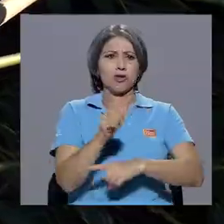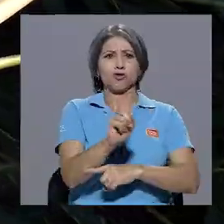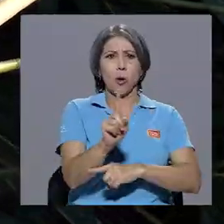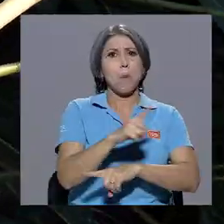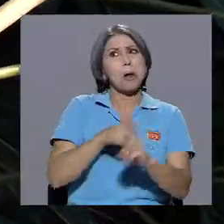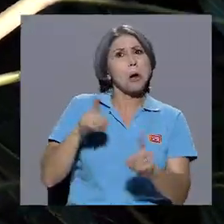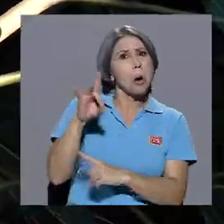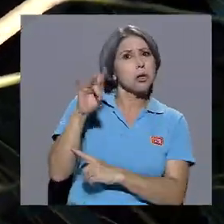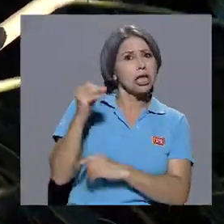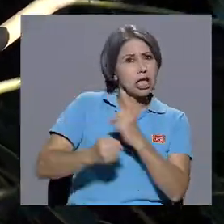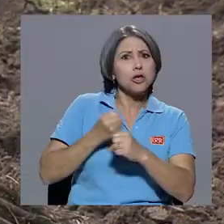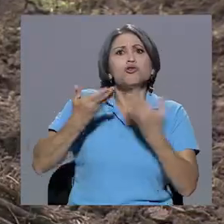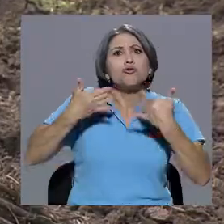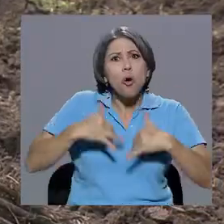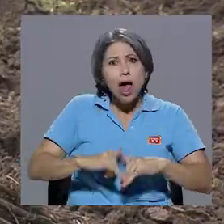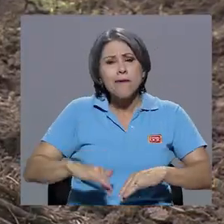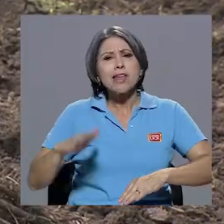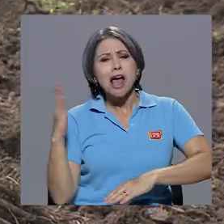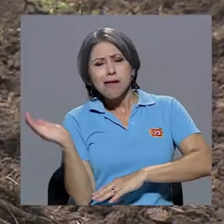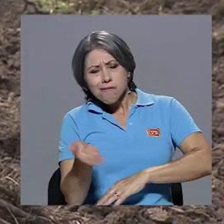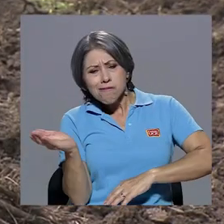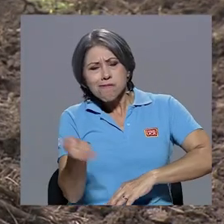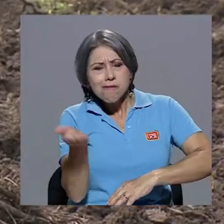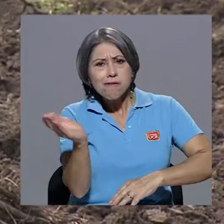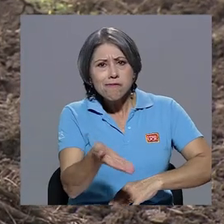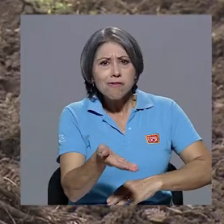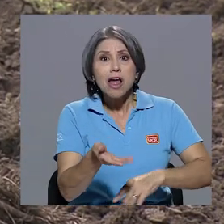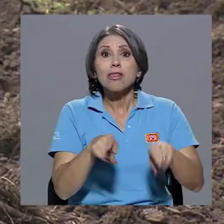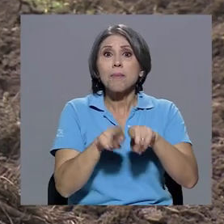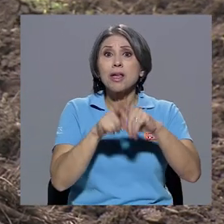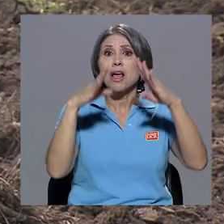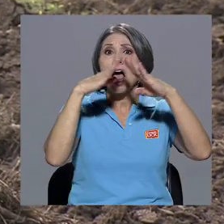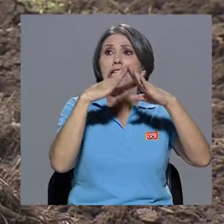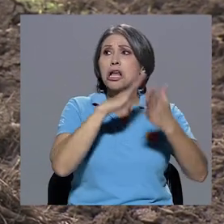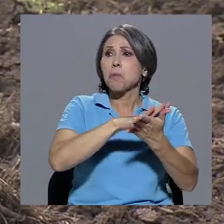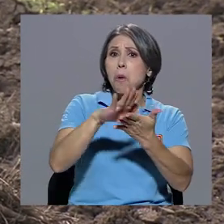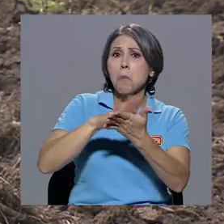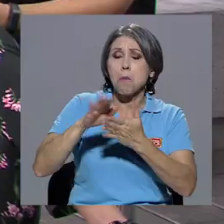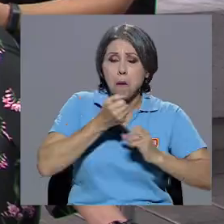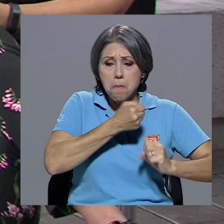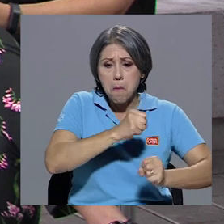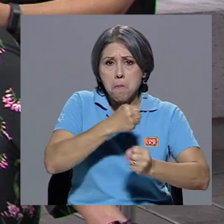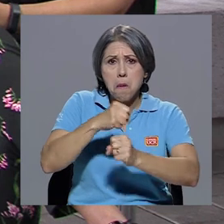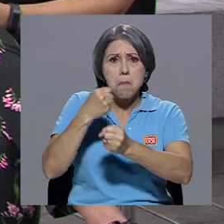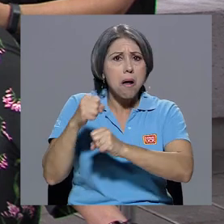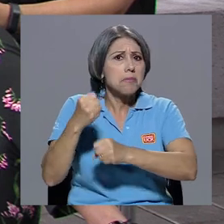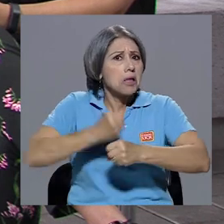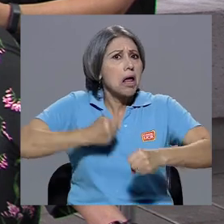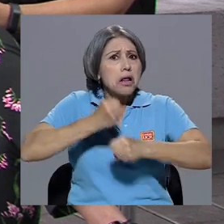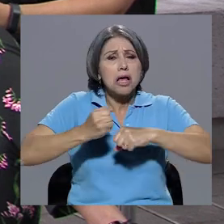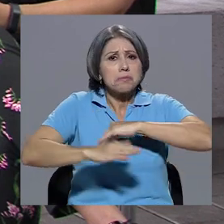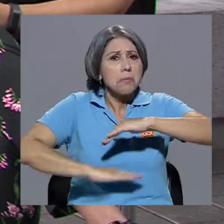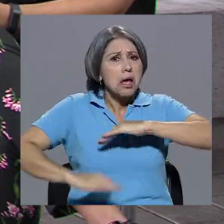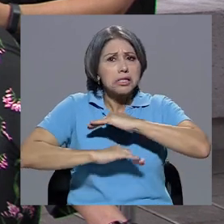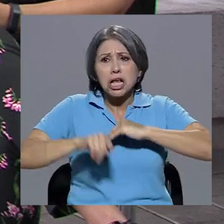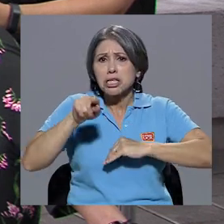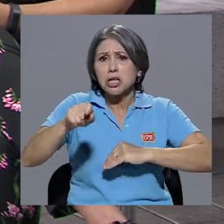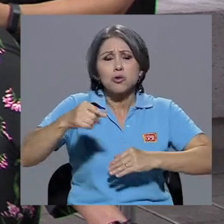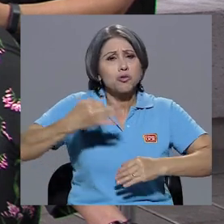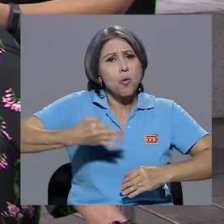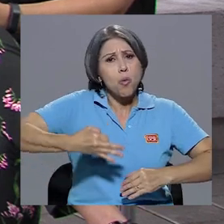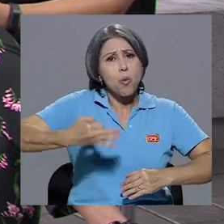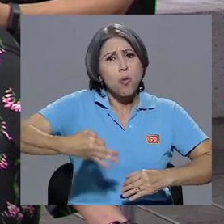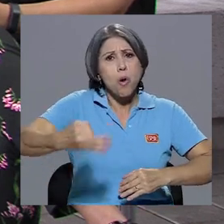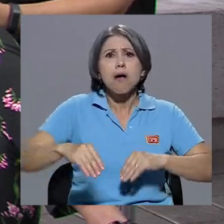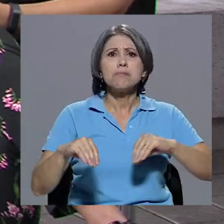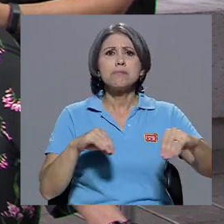leña, limpian su casa, o sea, las tareas básicas de un hogar o de un campo, de una zona rural, ellos las practican diariamente. Y eso hace